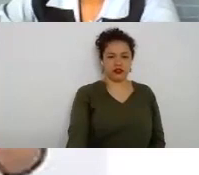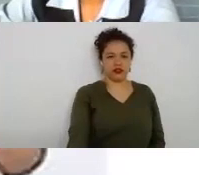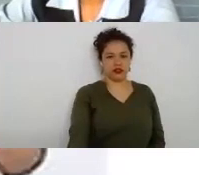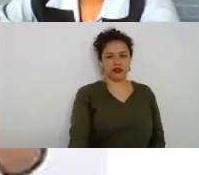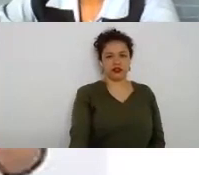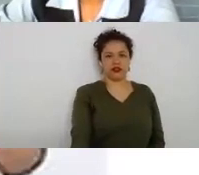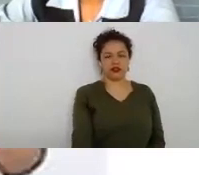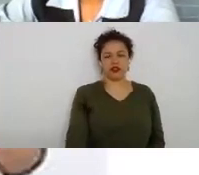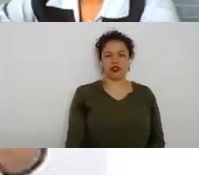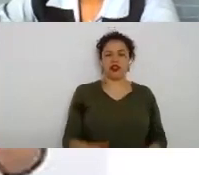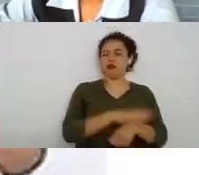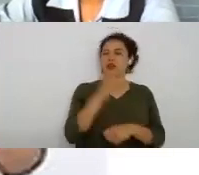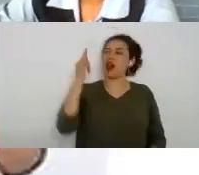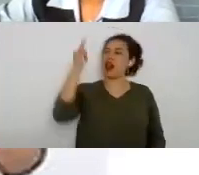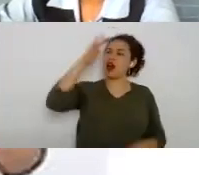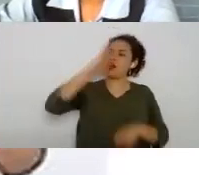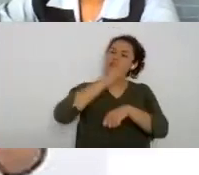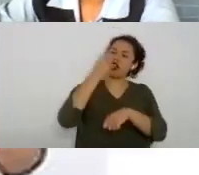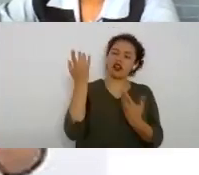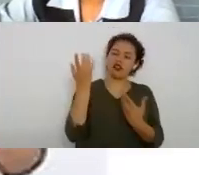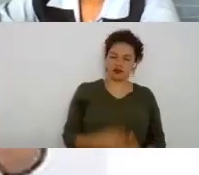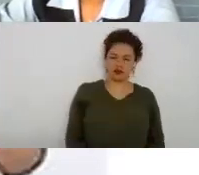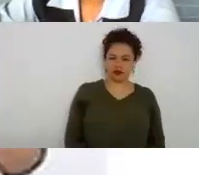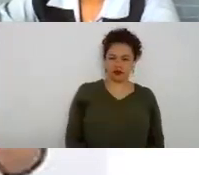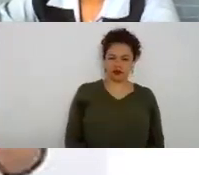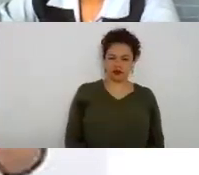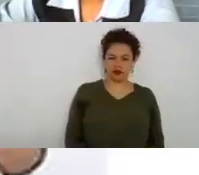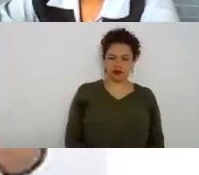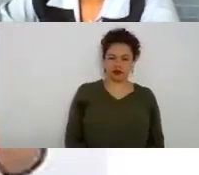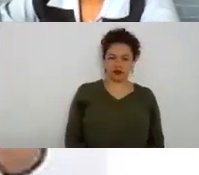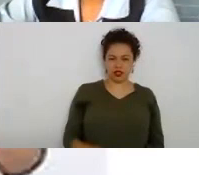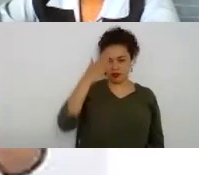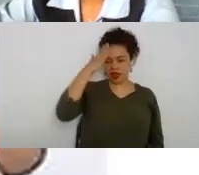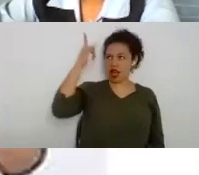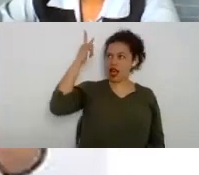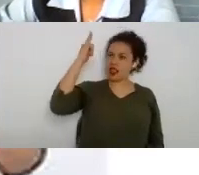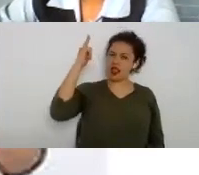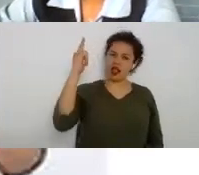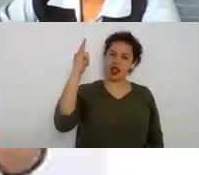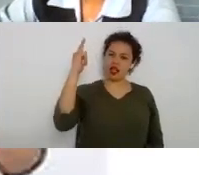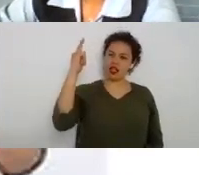¿Por qué creen que vaya la más alta a la cabeza? A lo que es la parte de la cabeza y el cuello.